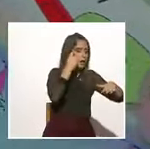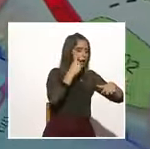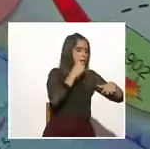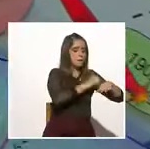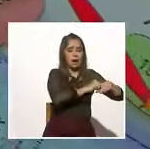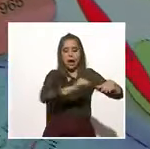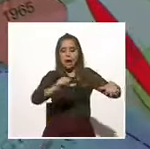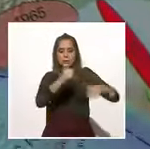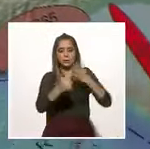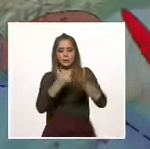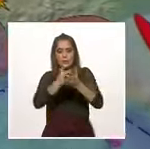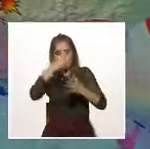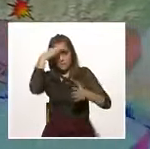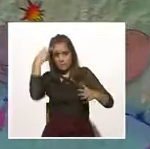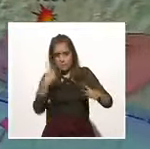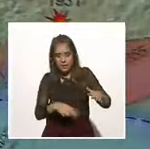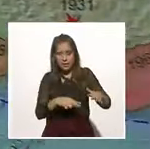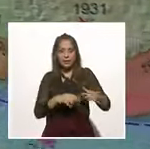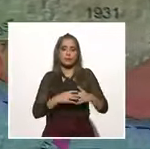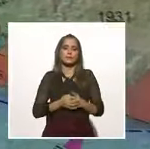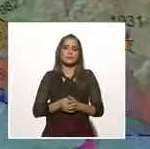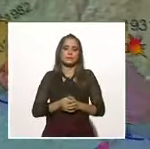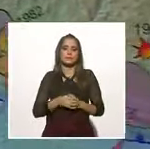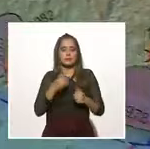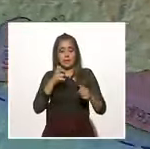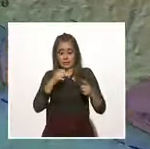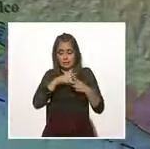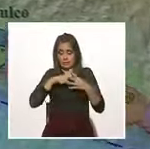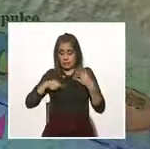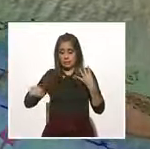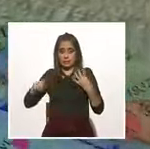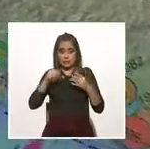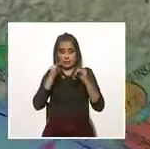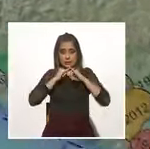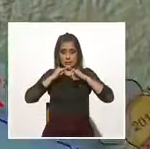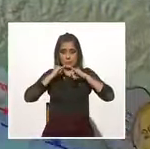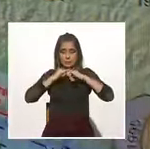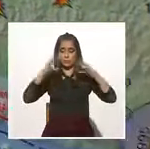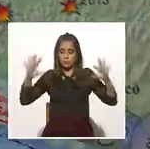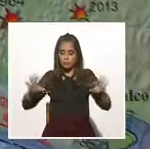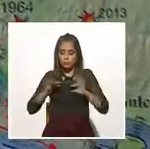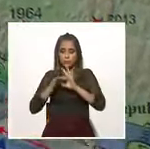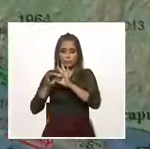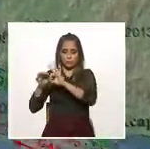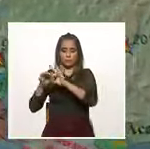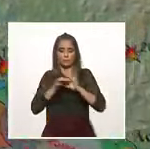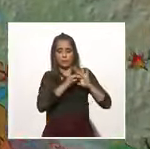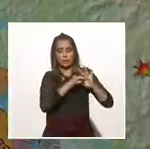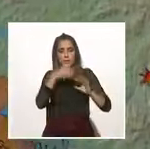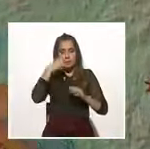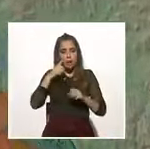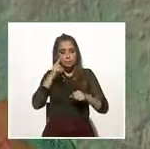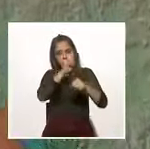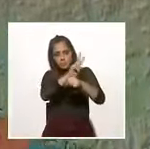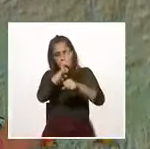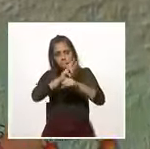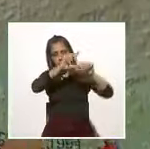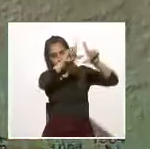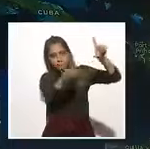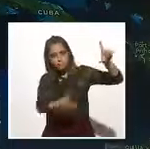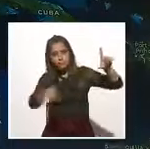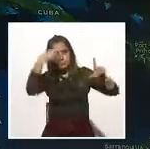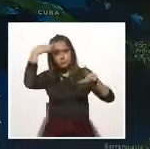Ciudad de México, y una red en la Ciudad de México. Todas estas instituciones pues, se conjuntan para poder llevar a cabo el monitoreo sísmico en